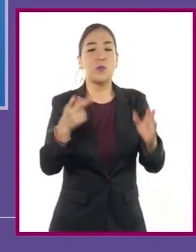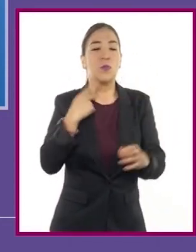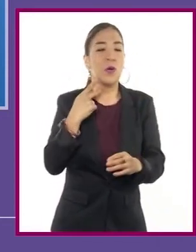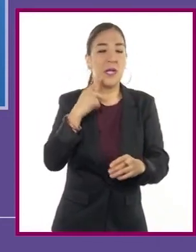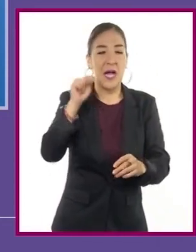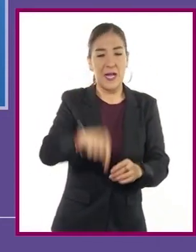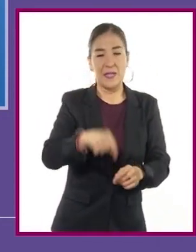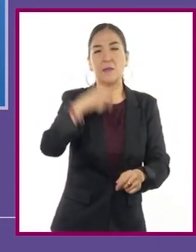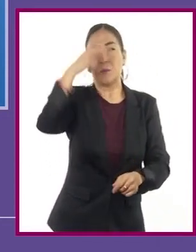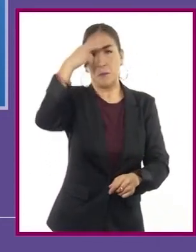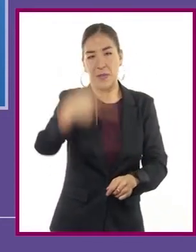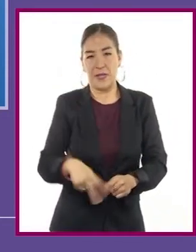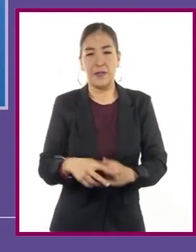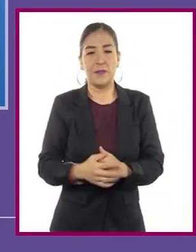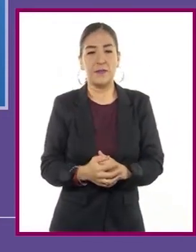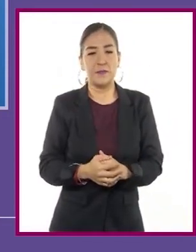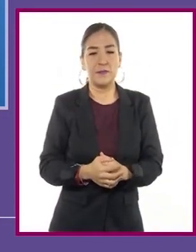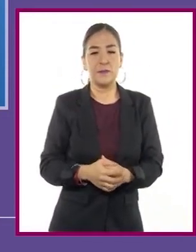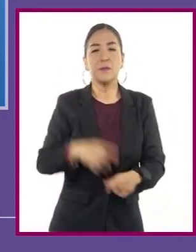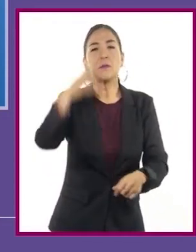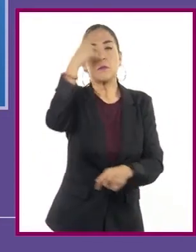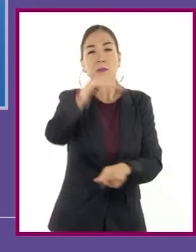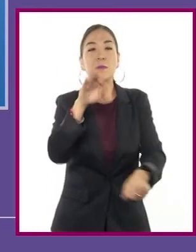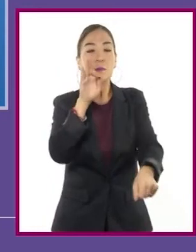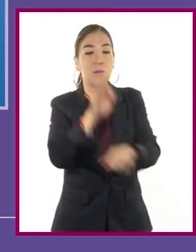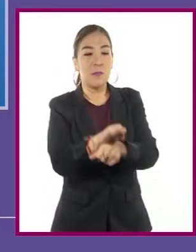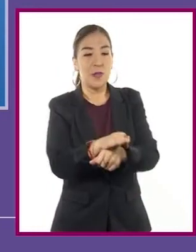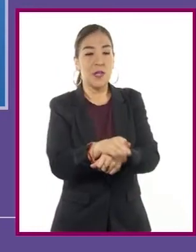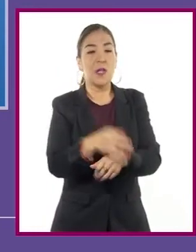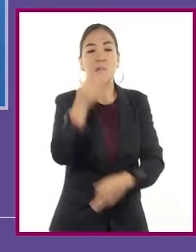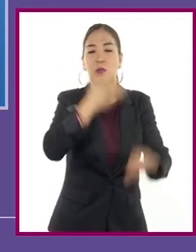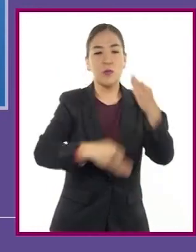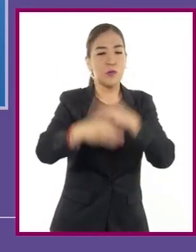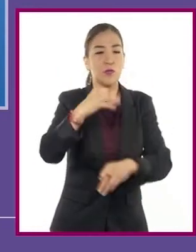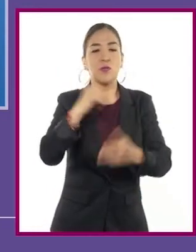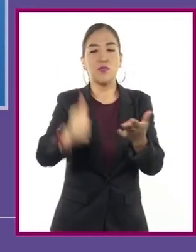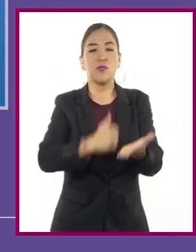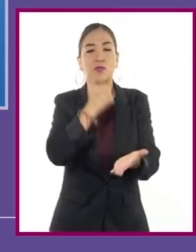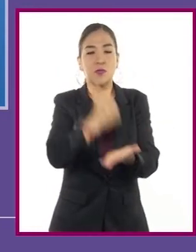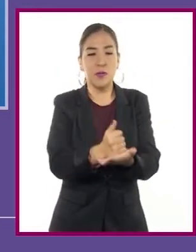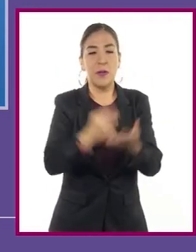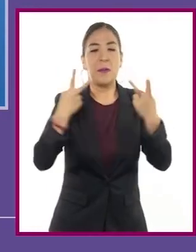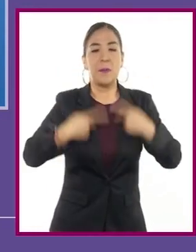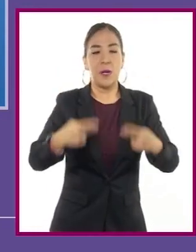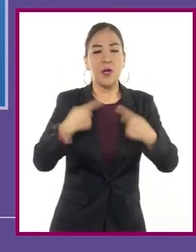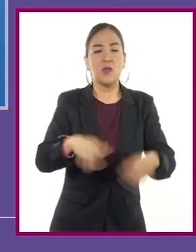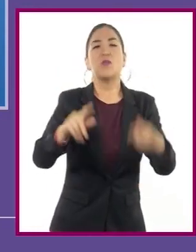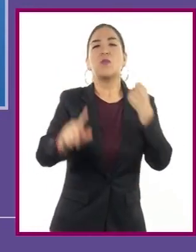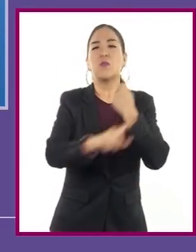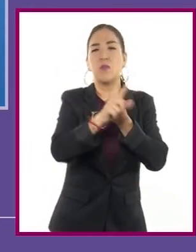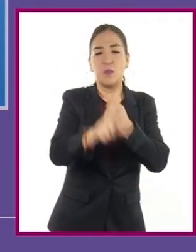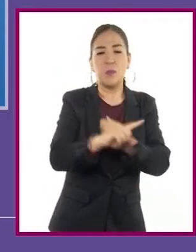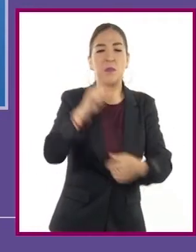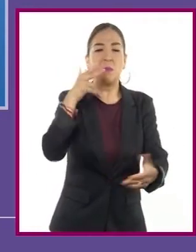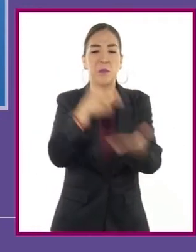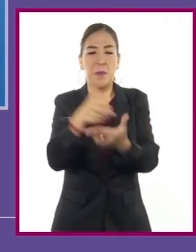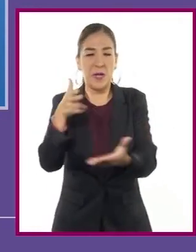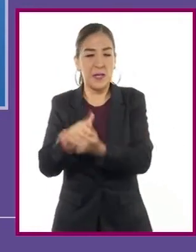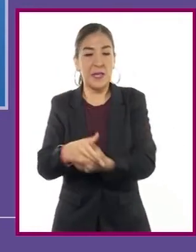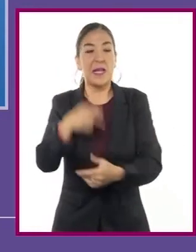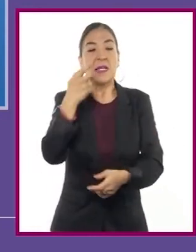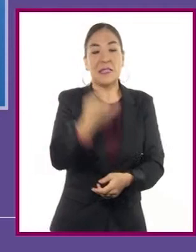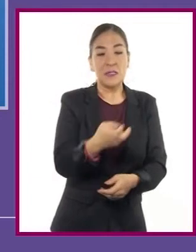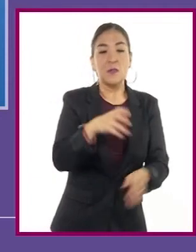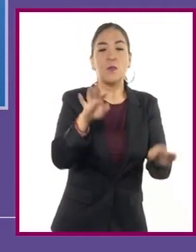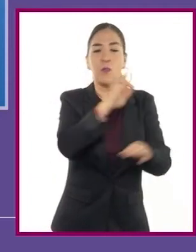los Estados Unidos Mexicanos, que protege a las y los ciudadanos contra actos lesivos, quienes